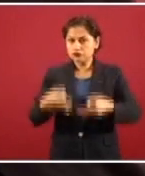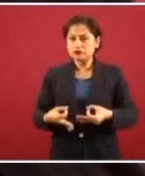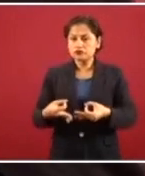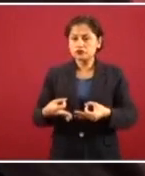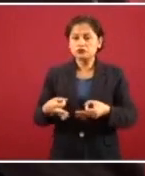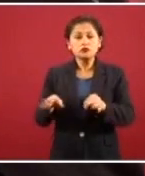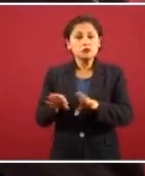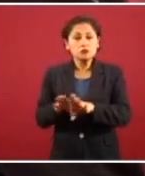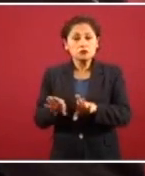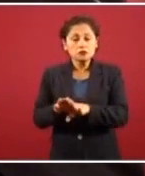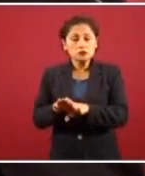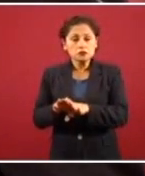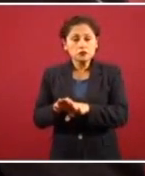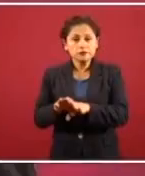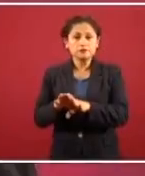Y hoy